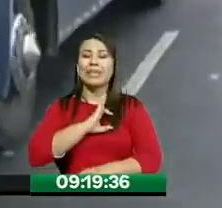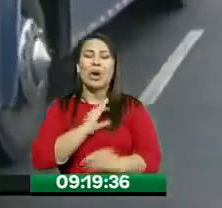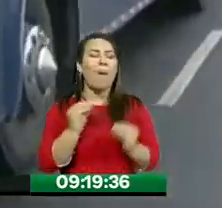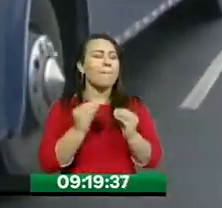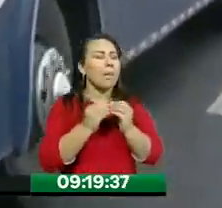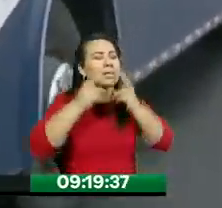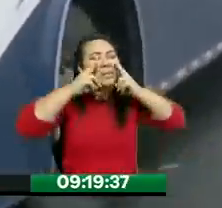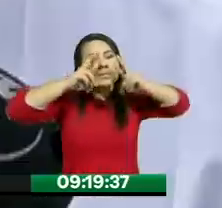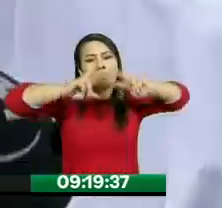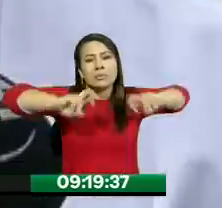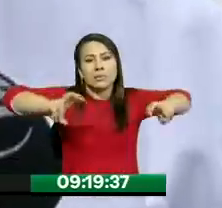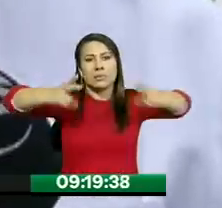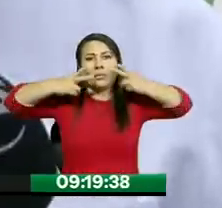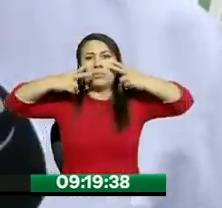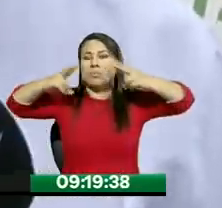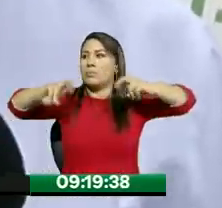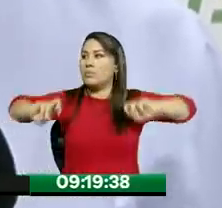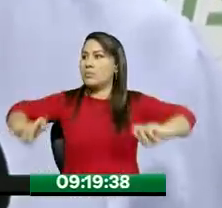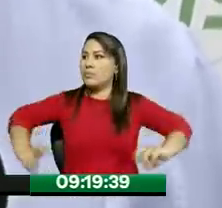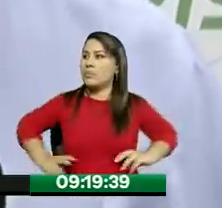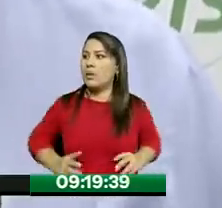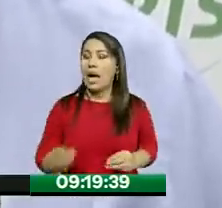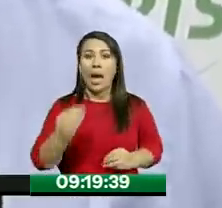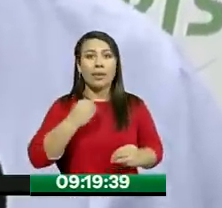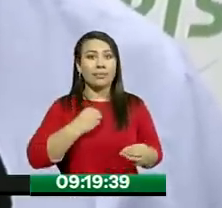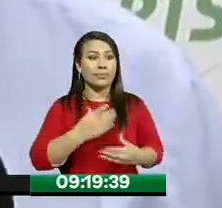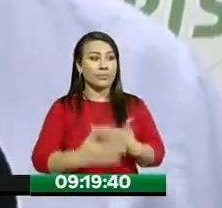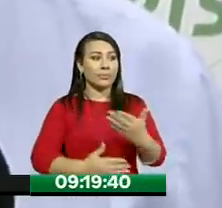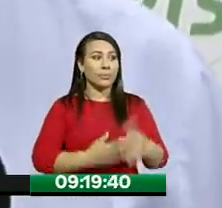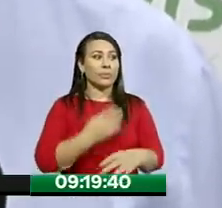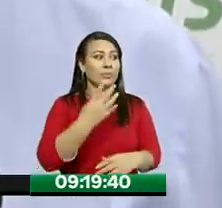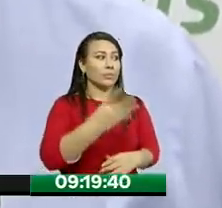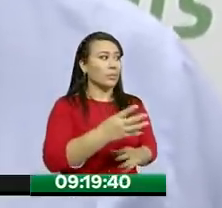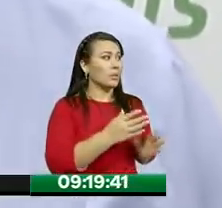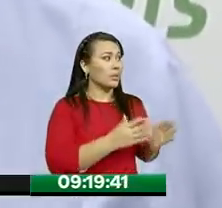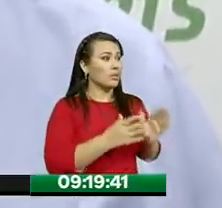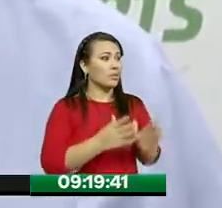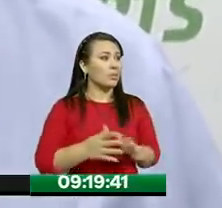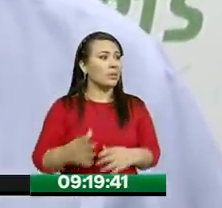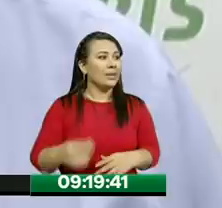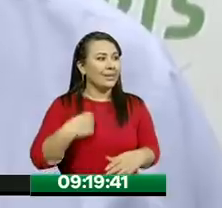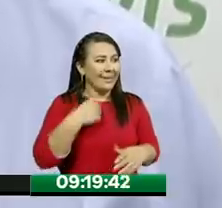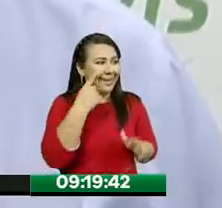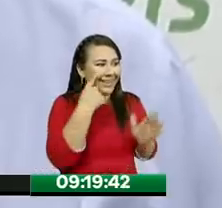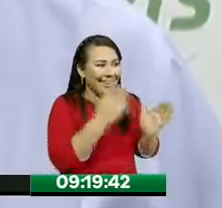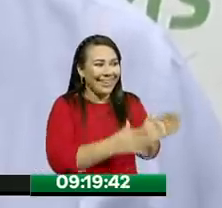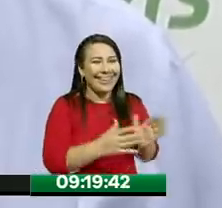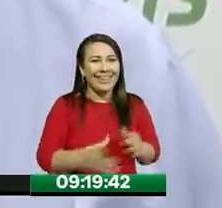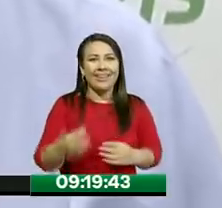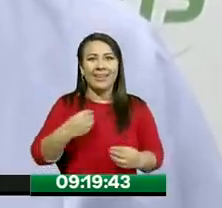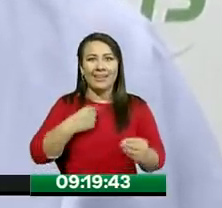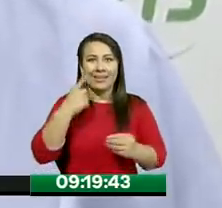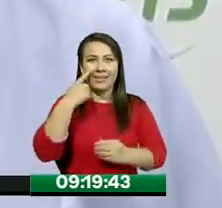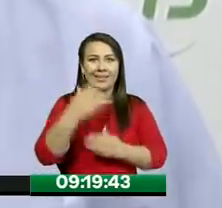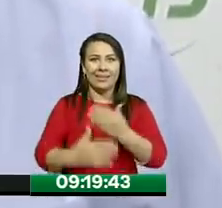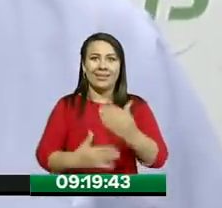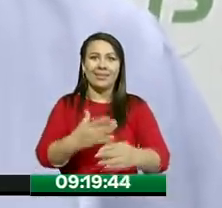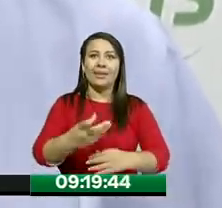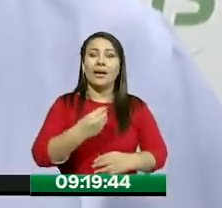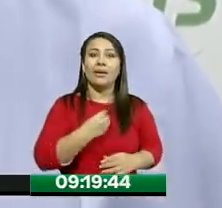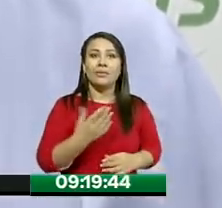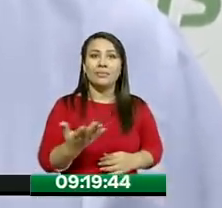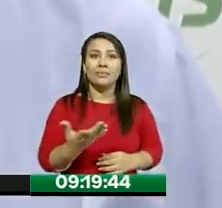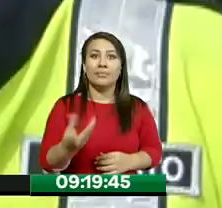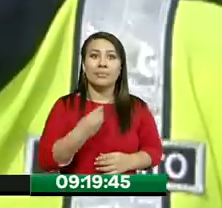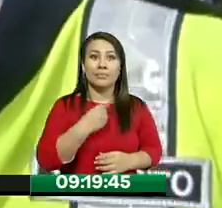la pesca, el 80% de la población de Limones. Son pocos los que se atreven a pronunciar su nombre, aunque no les es ajeno que la isla